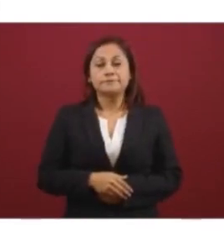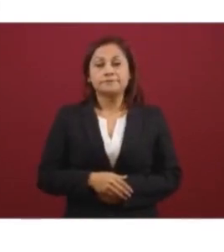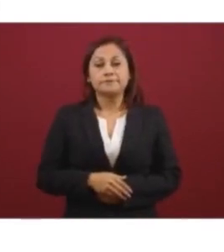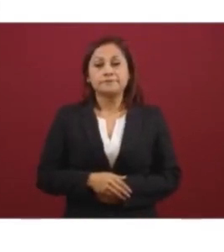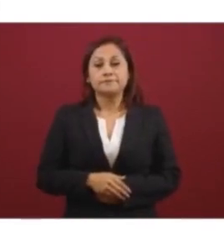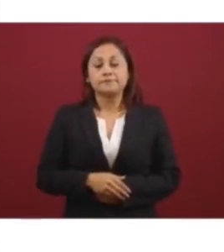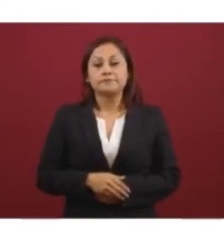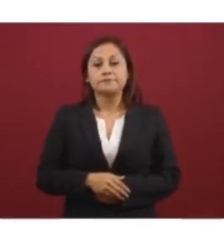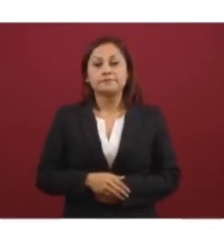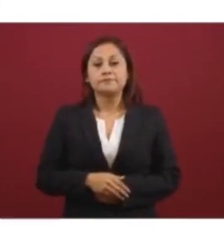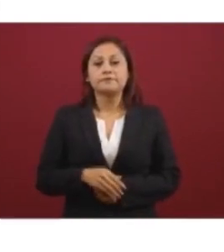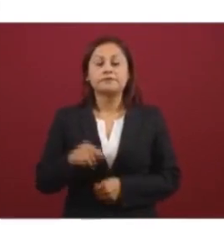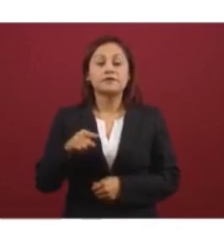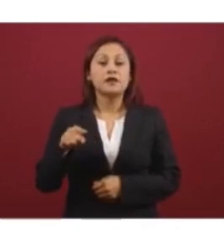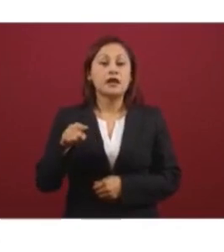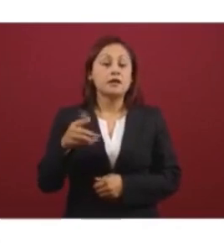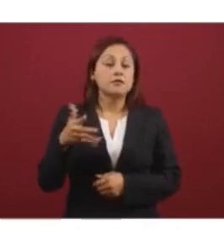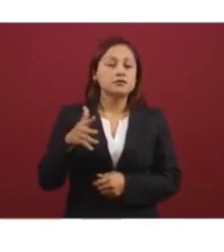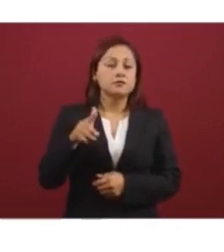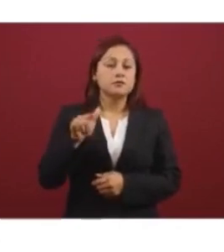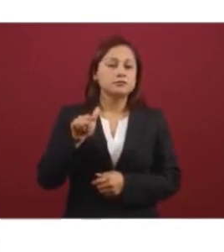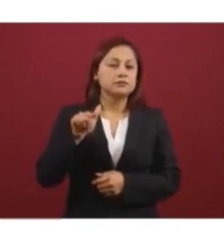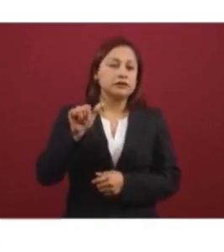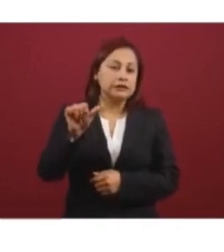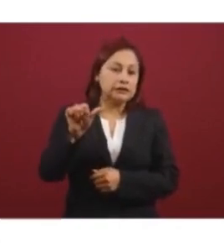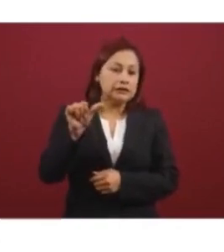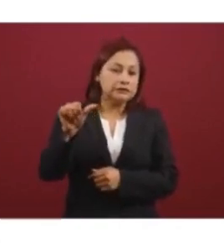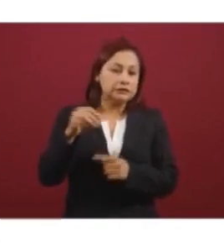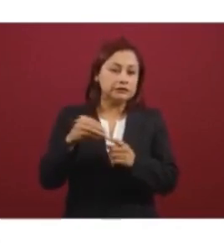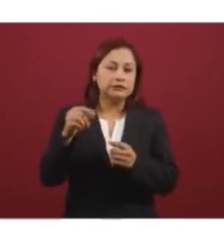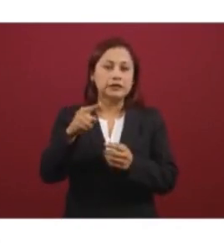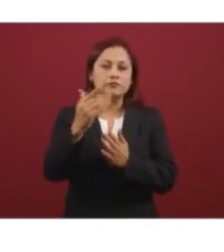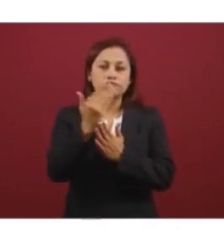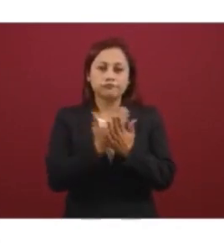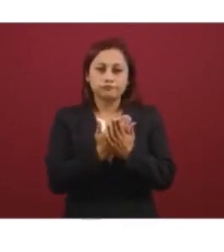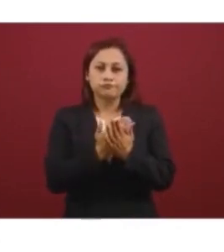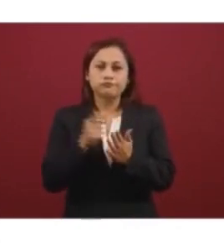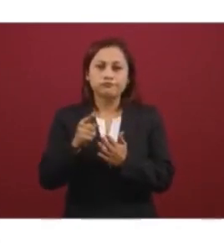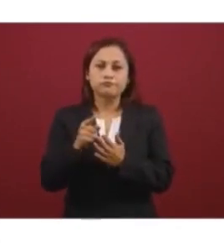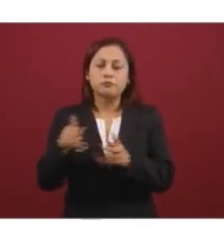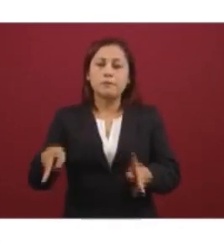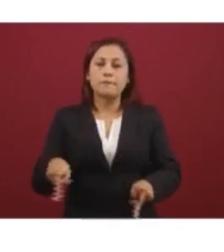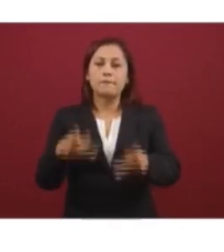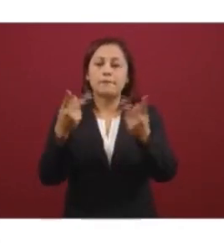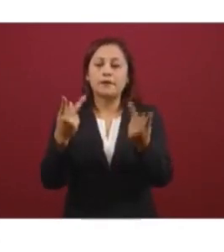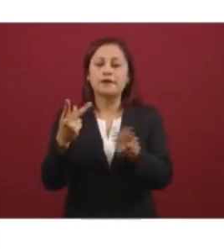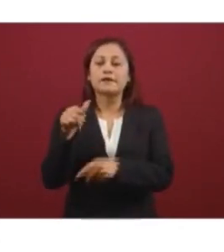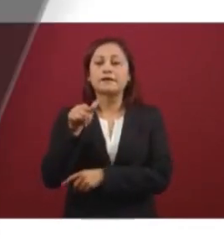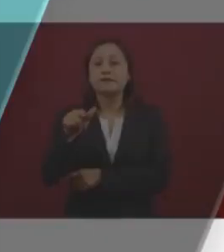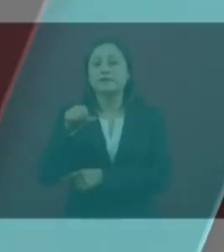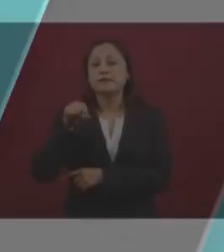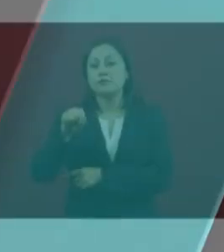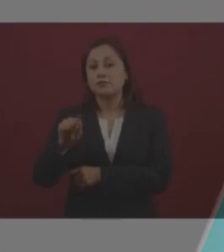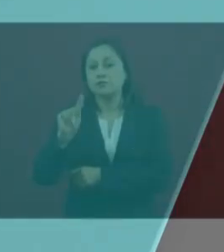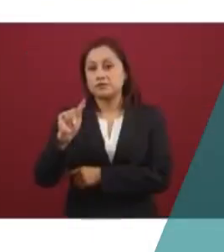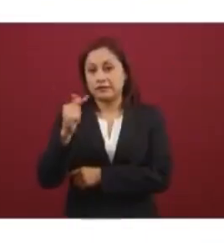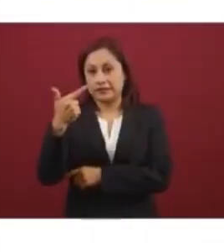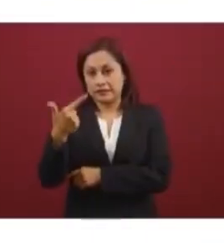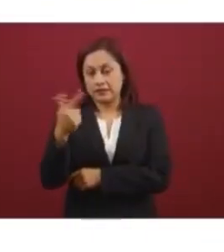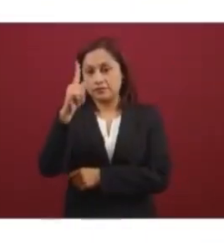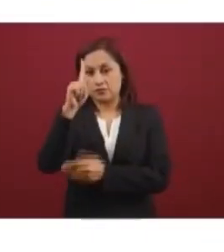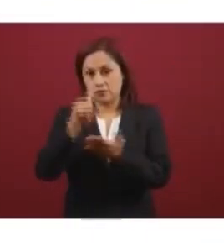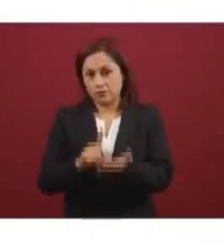de los usuarios. Hasta el momento los consumidores han presentado 932 quejas formales a través